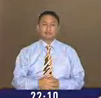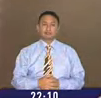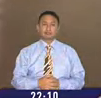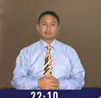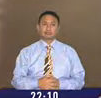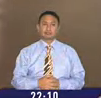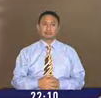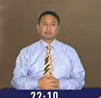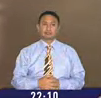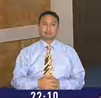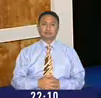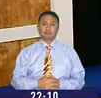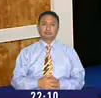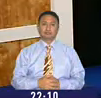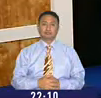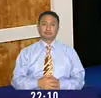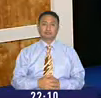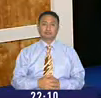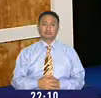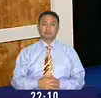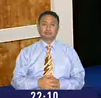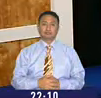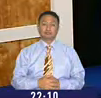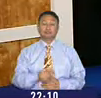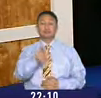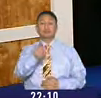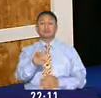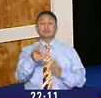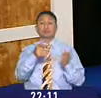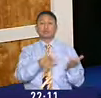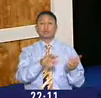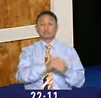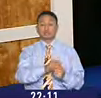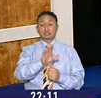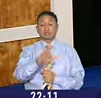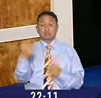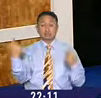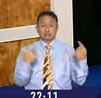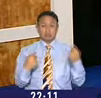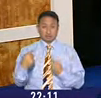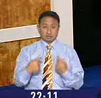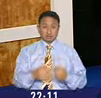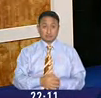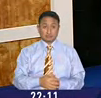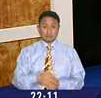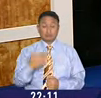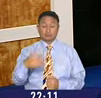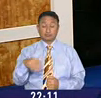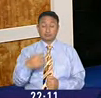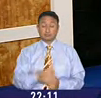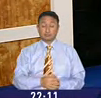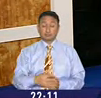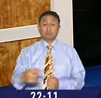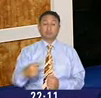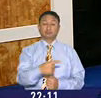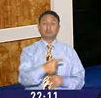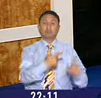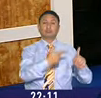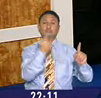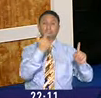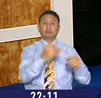Erick Zambrano un fallecido y cinco personas heridas fue el saldo trágico de un hecho violento